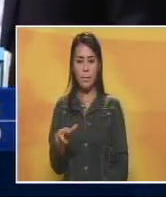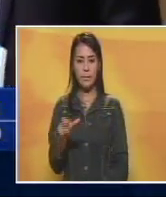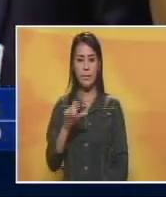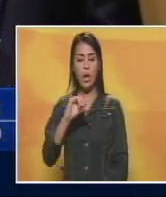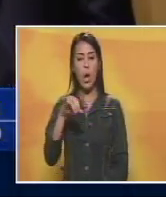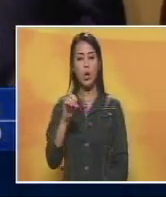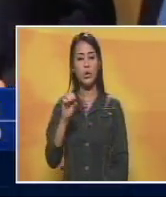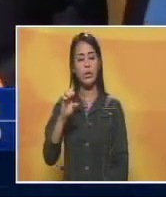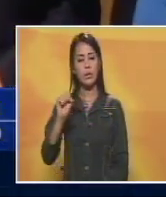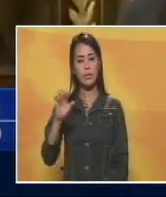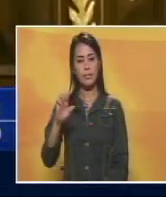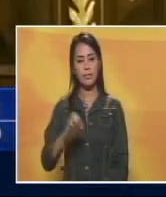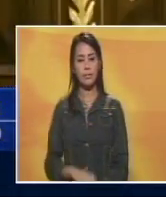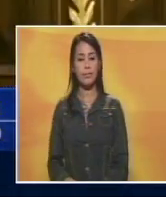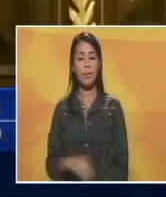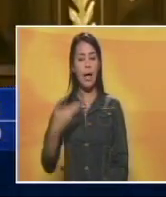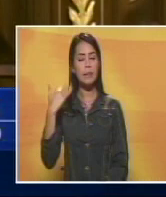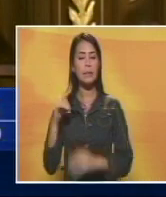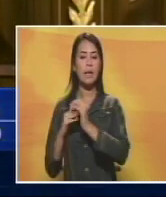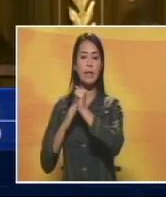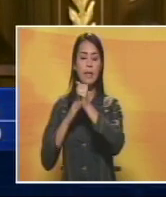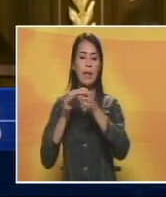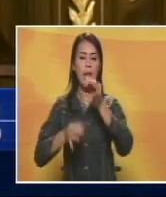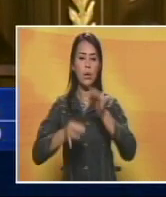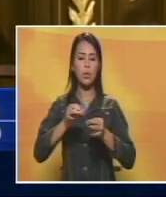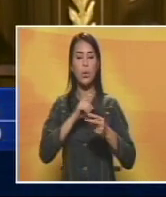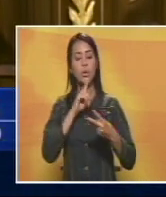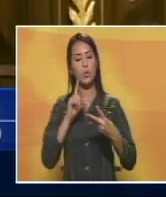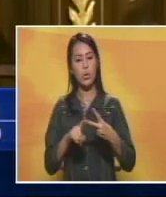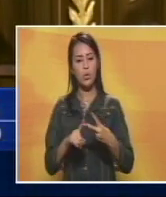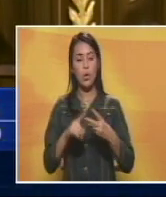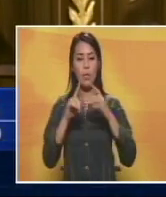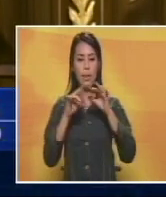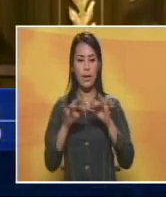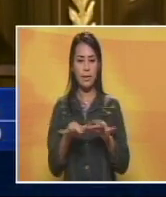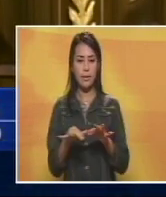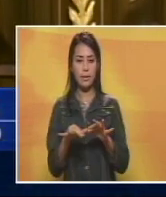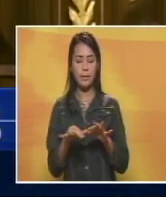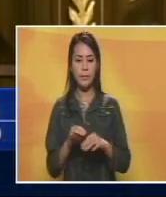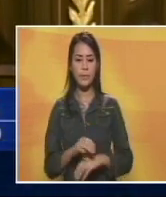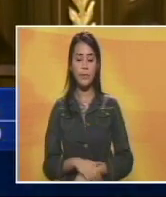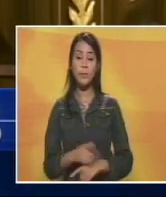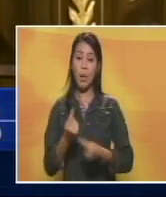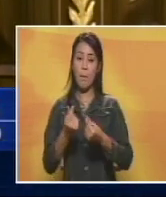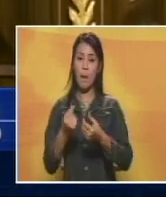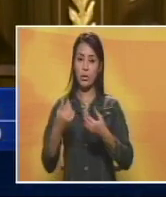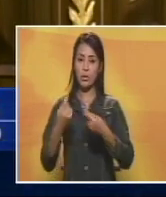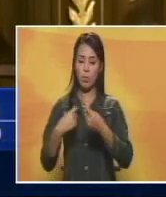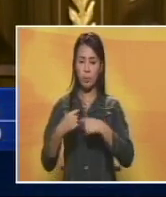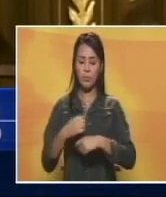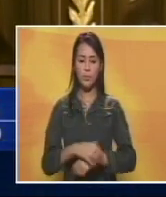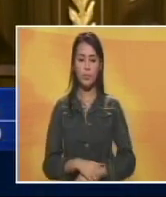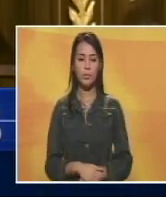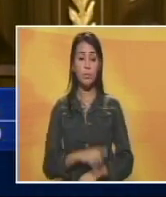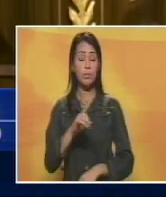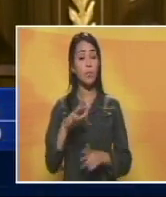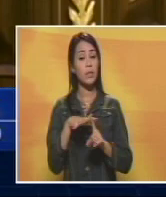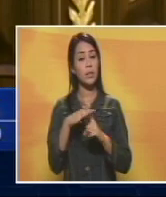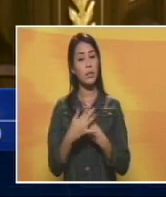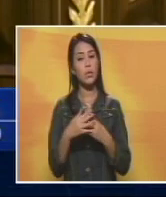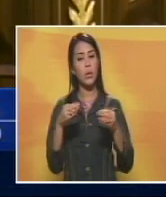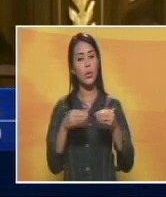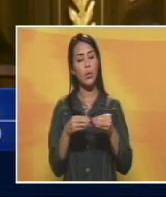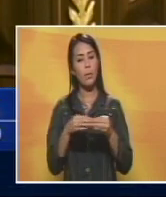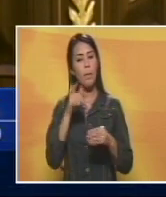Zapatero en su etapa como líder del Ejecutivo y otro de la Secretaría de Estado de Comercio. Ante la situación, el Partido